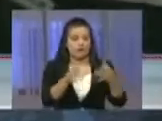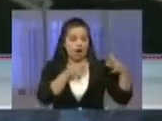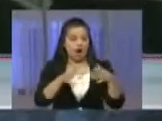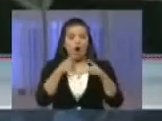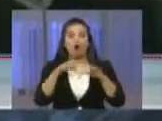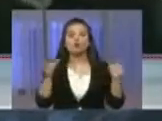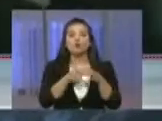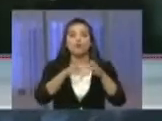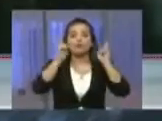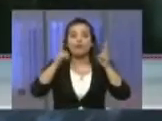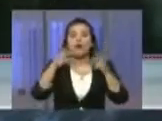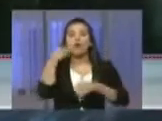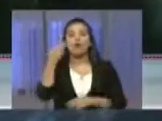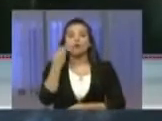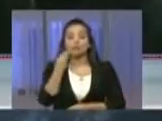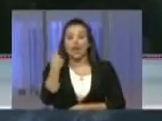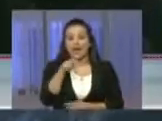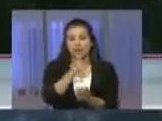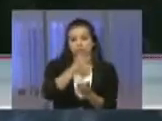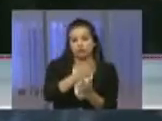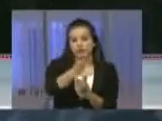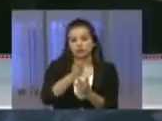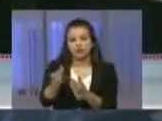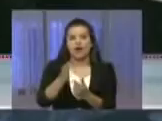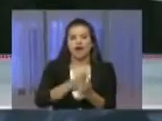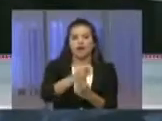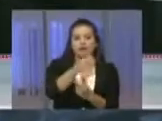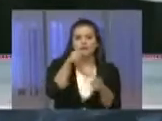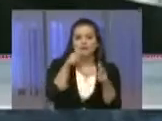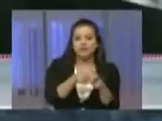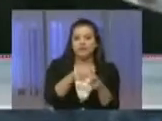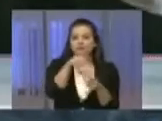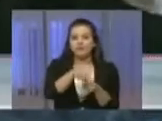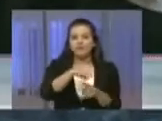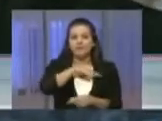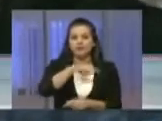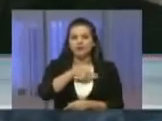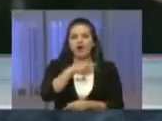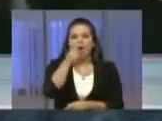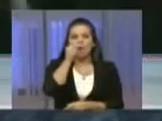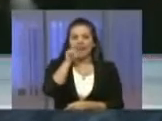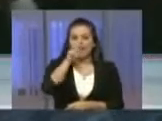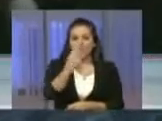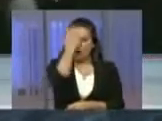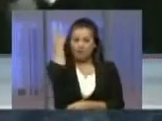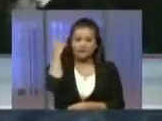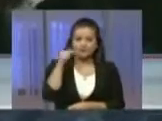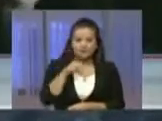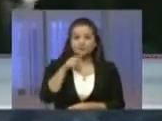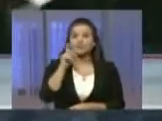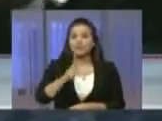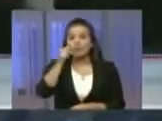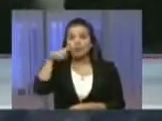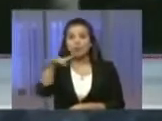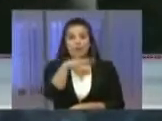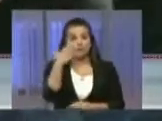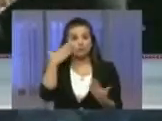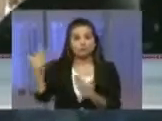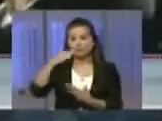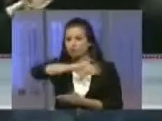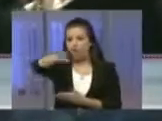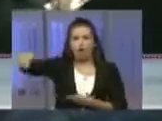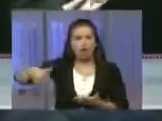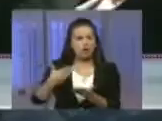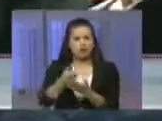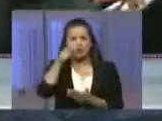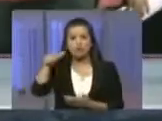atendida en toda su forma y para eso se crea nada más y nada menos que la misión Robert Serra y aquí está todo este pueblo mira todo este pueblo Estos